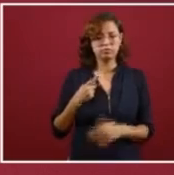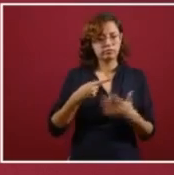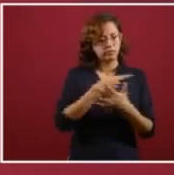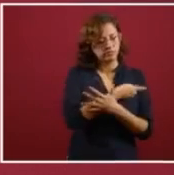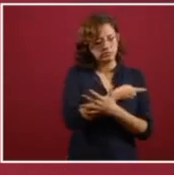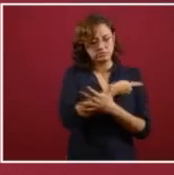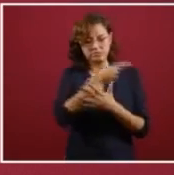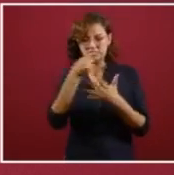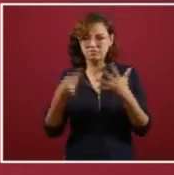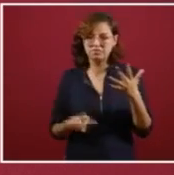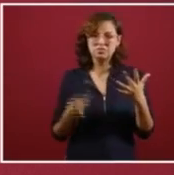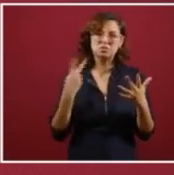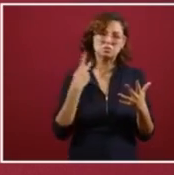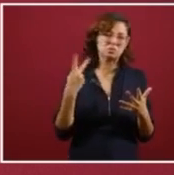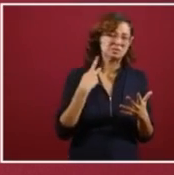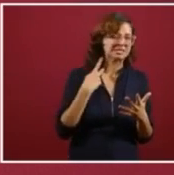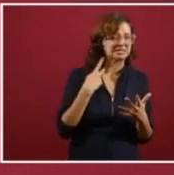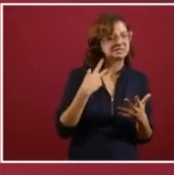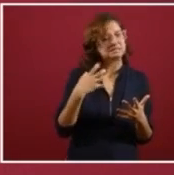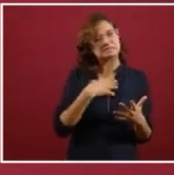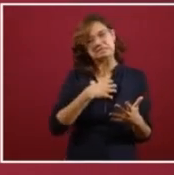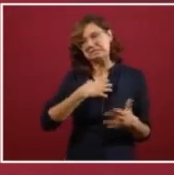Ninguna de esas lacras de la política.